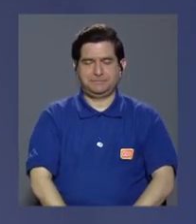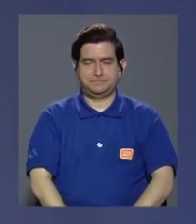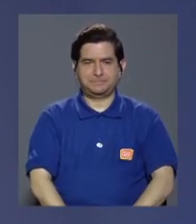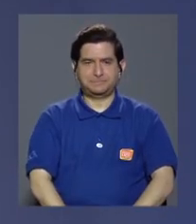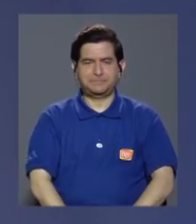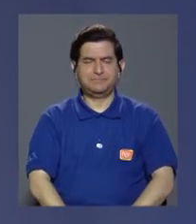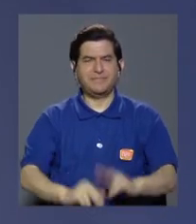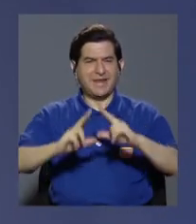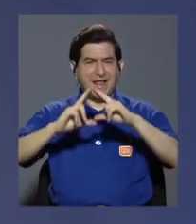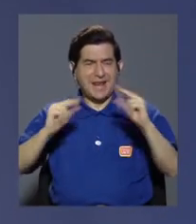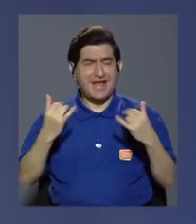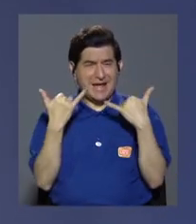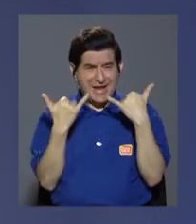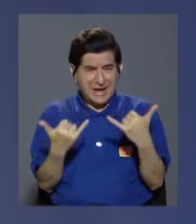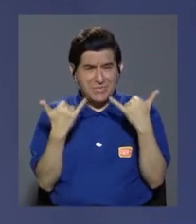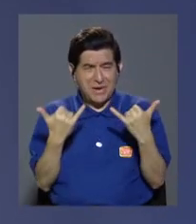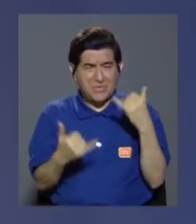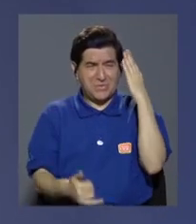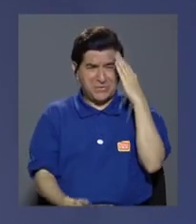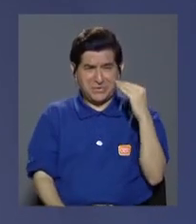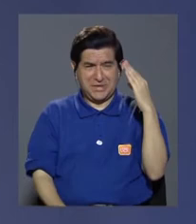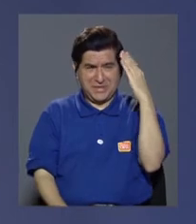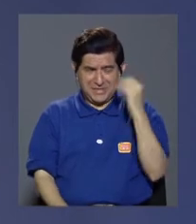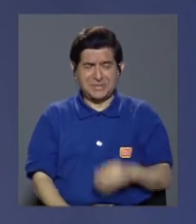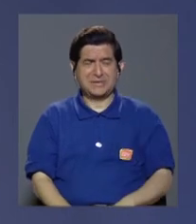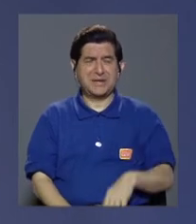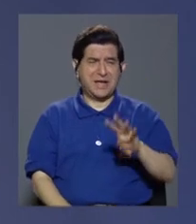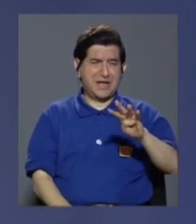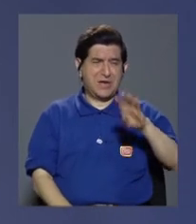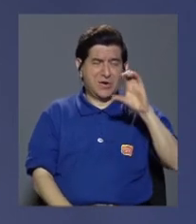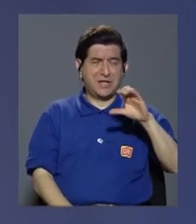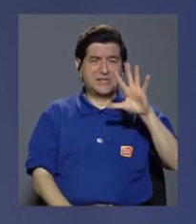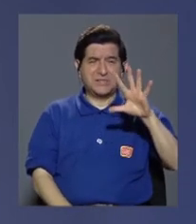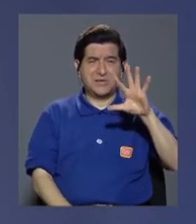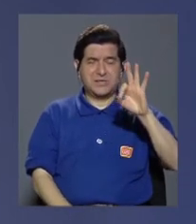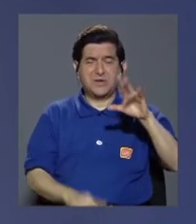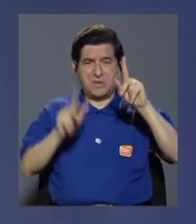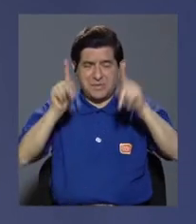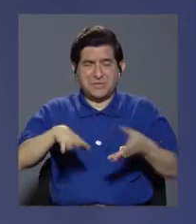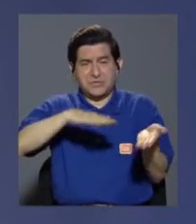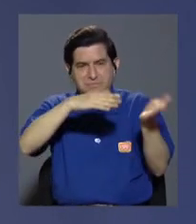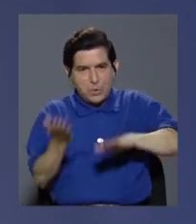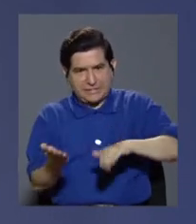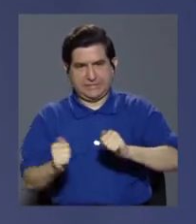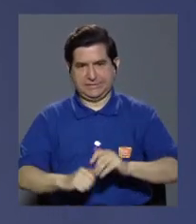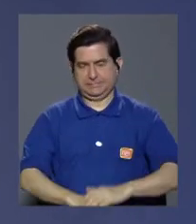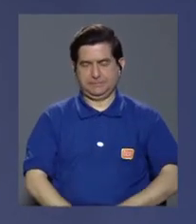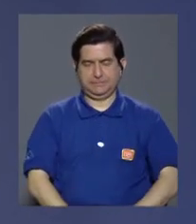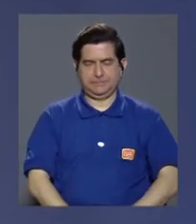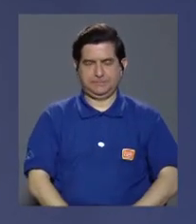en nicaragua en este momento experimenta más de 459 personas fallecidas